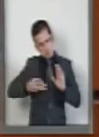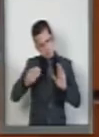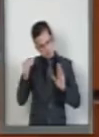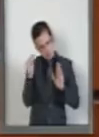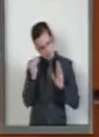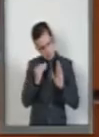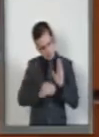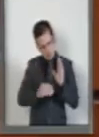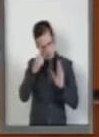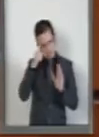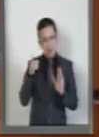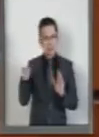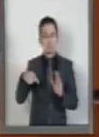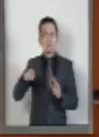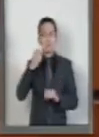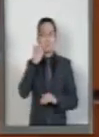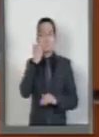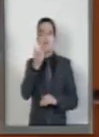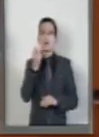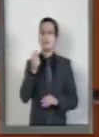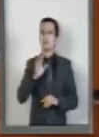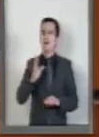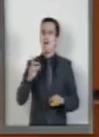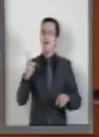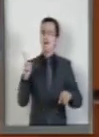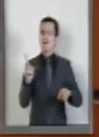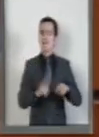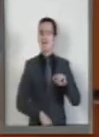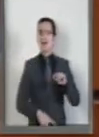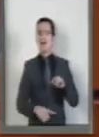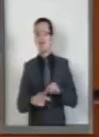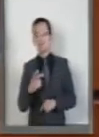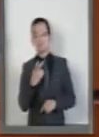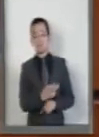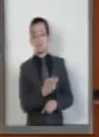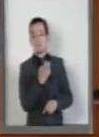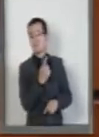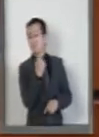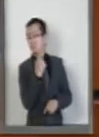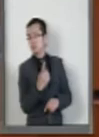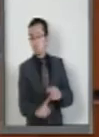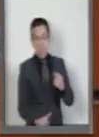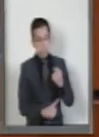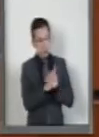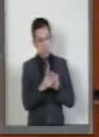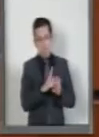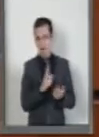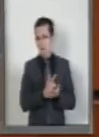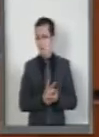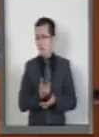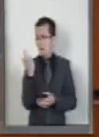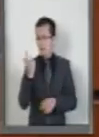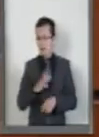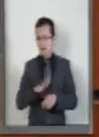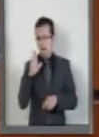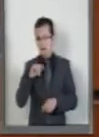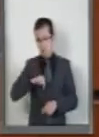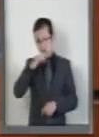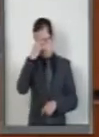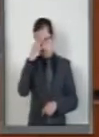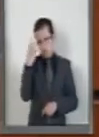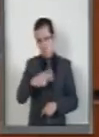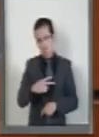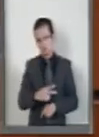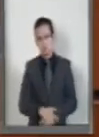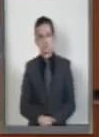lucha por combatir el que sin duda es uno de los más grandes flagelos que adolece nuestro país.